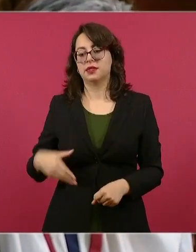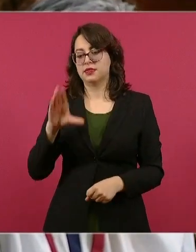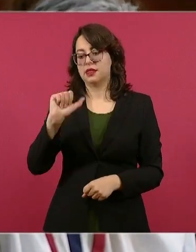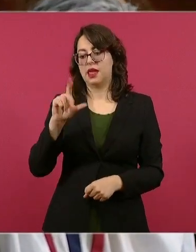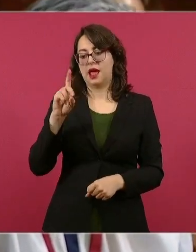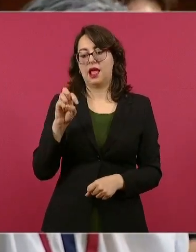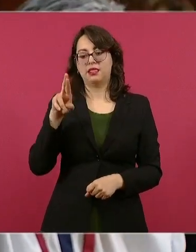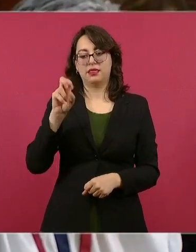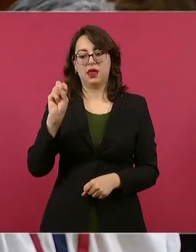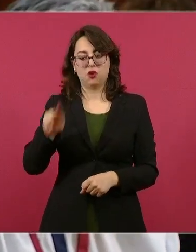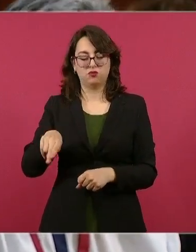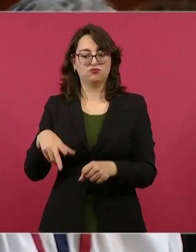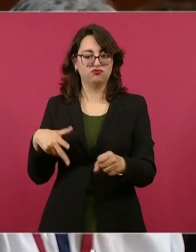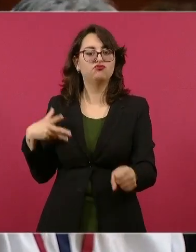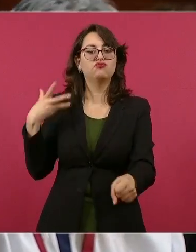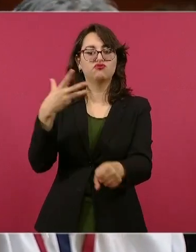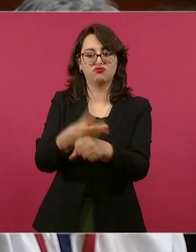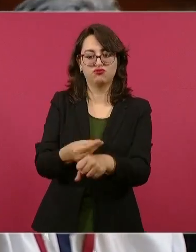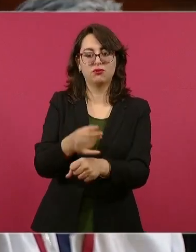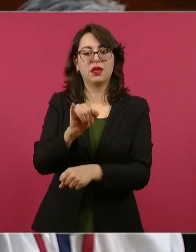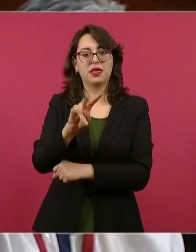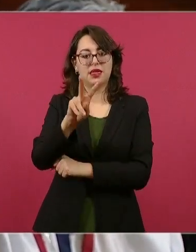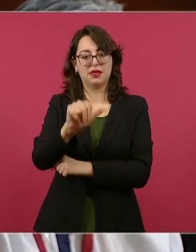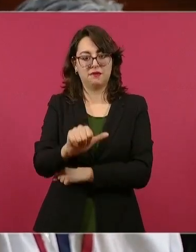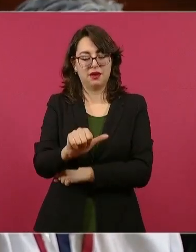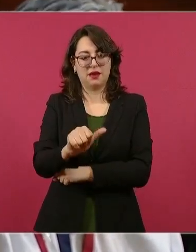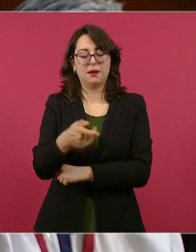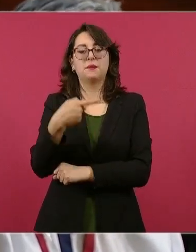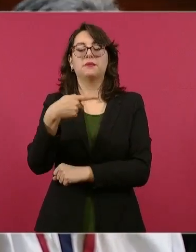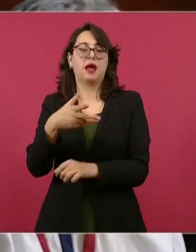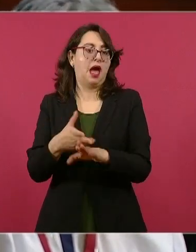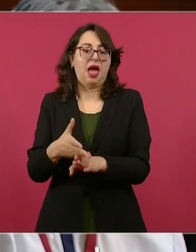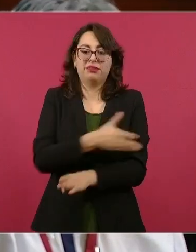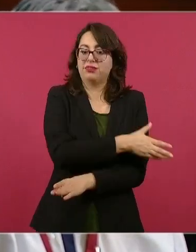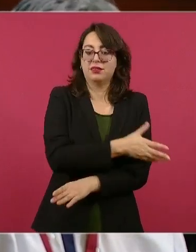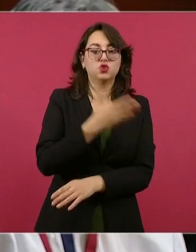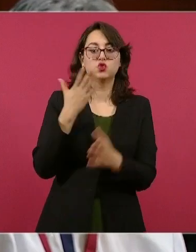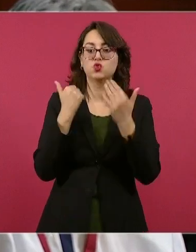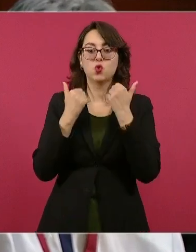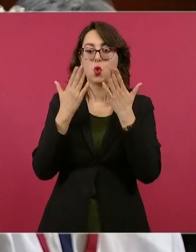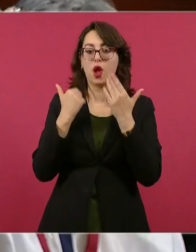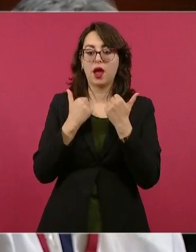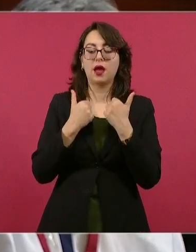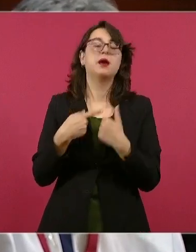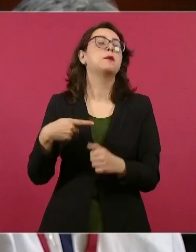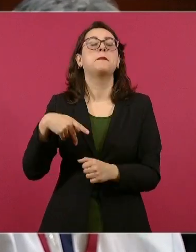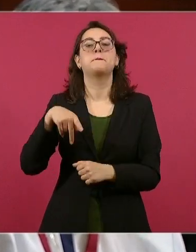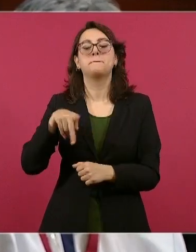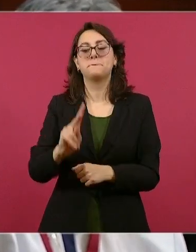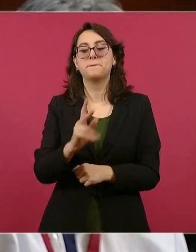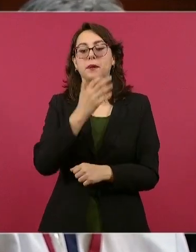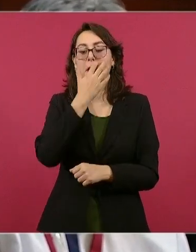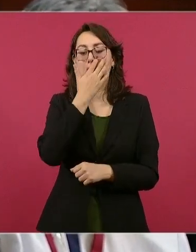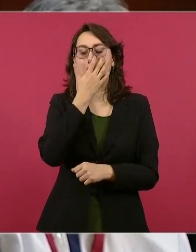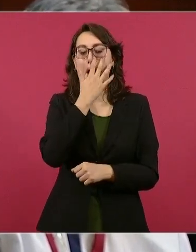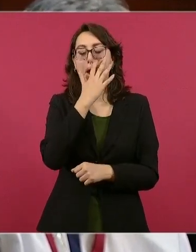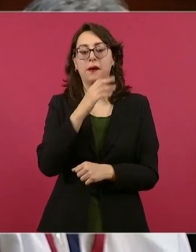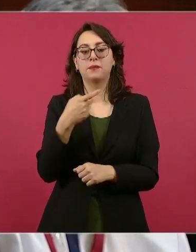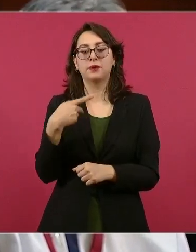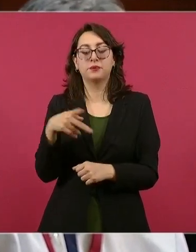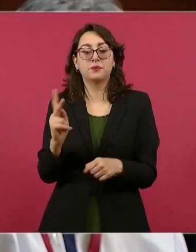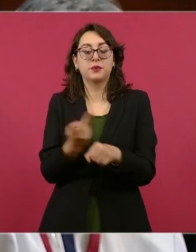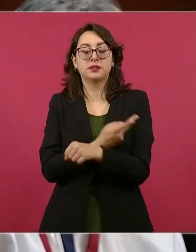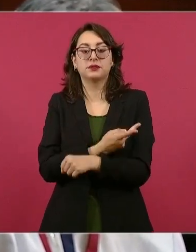antes no se tenía ese IVA, pero bueno, pues sabemos que ellos preferían estar haciendo ese tipo de aumentos que cobrarle precisamente como usted ahora